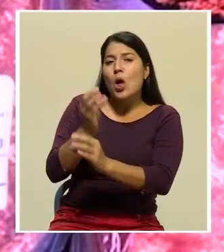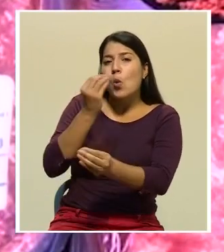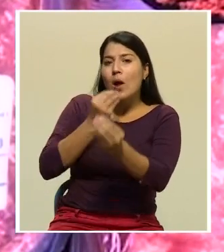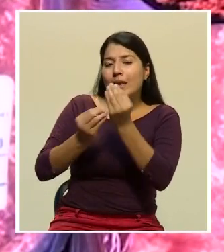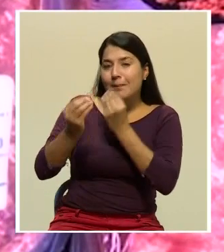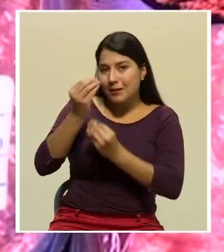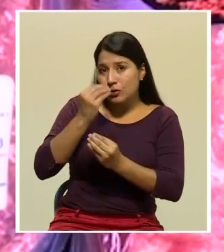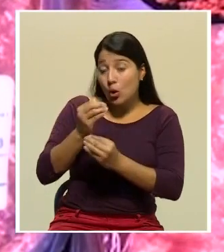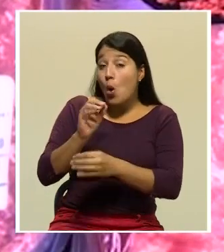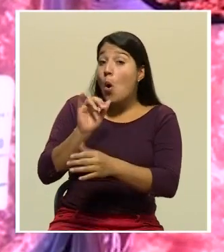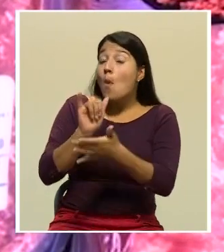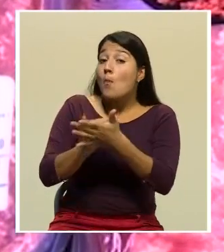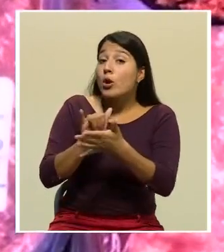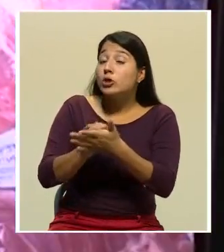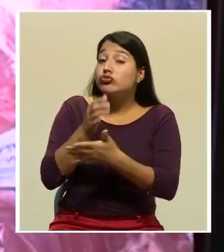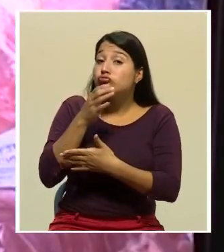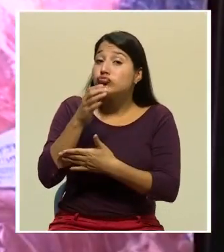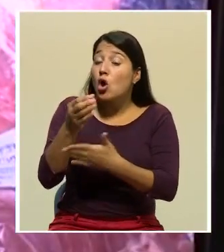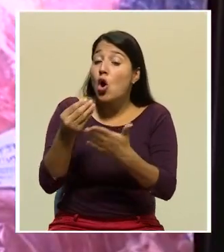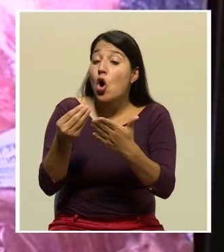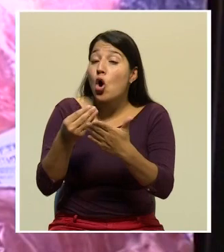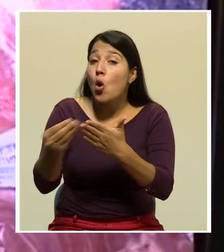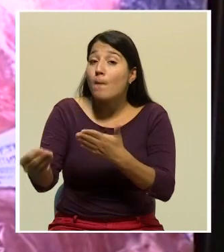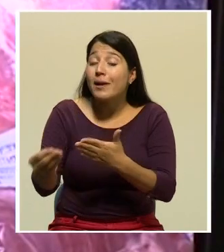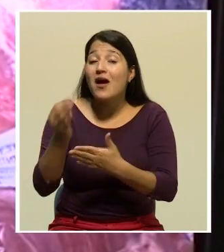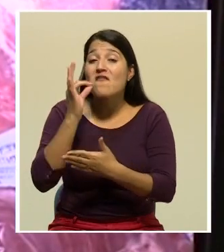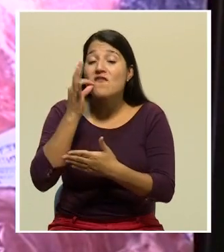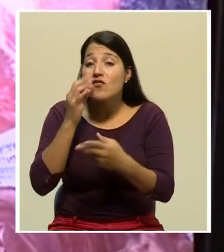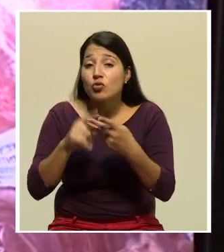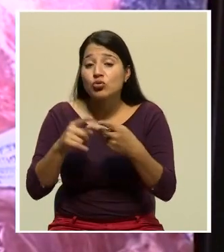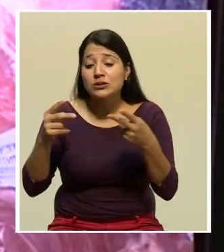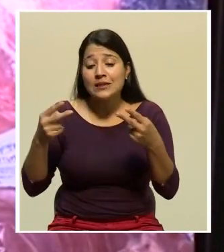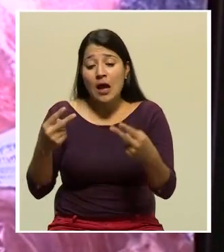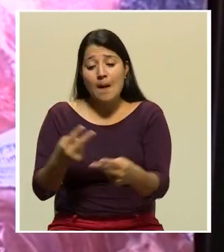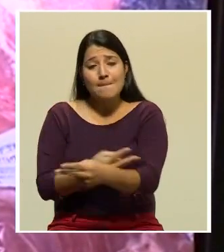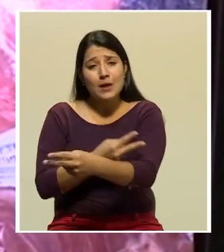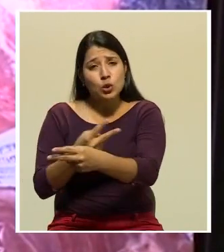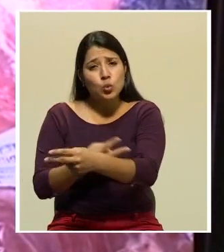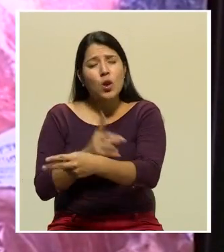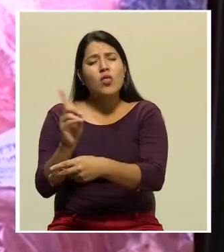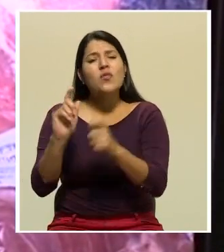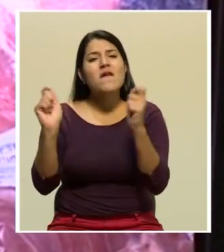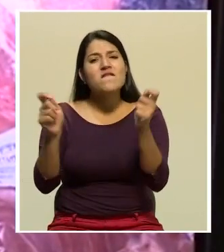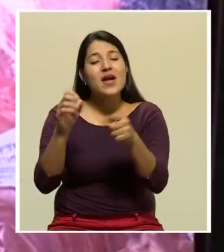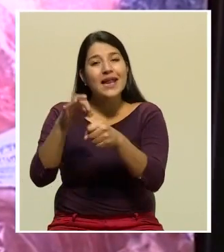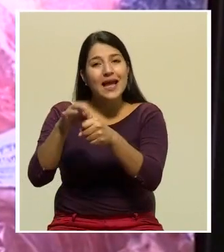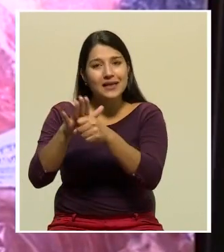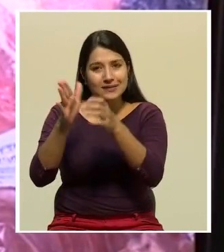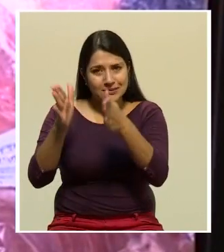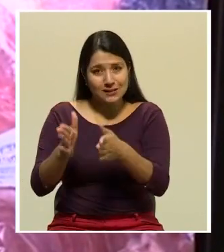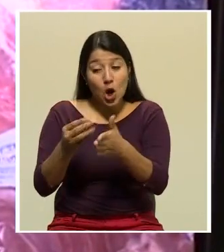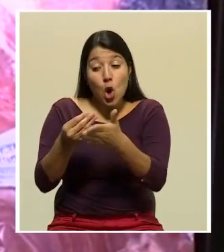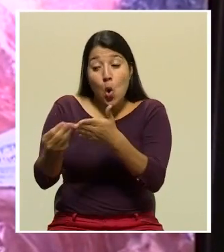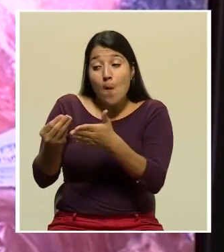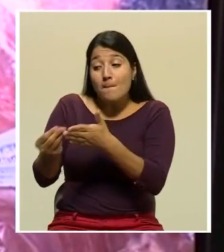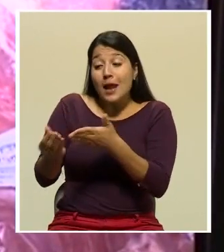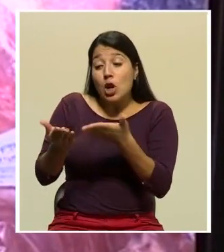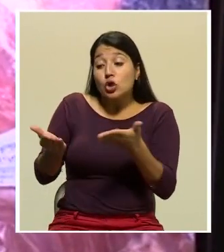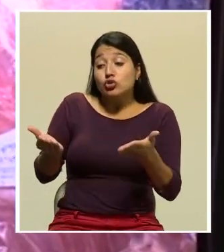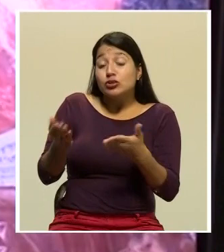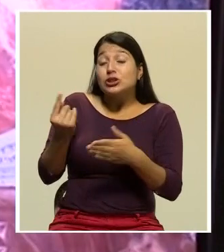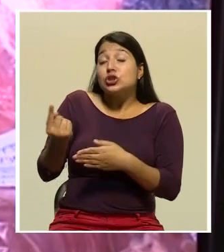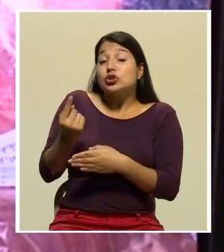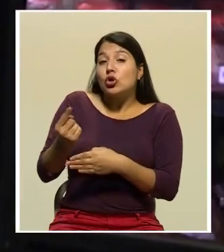ello, recomienda la compra de frutas y los vegetales en la Feria del Agricultor, comprar realmente lo que se va a necesitar y evitar adquirir